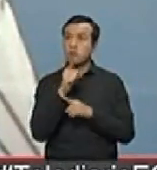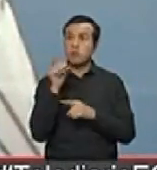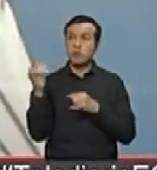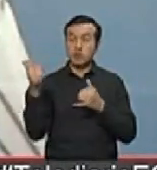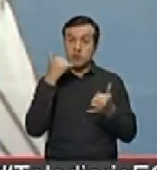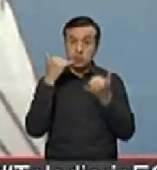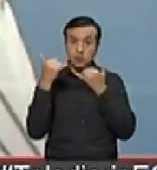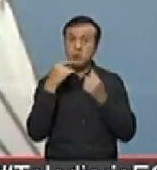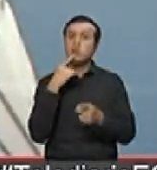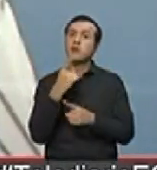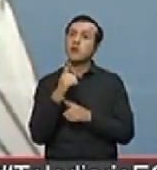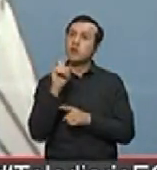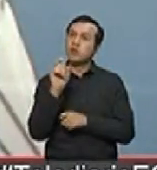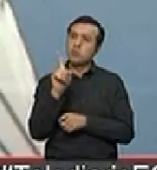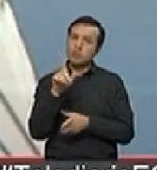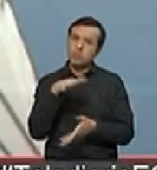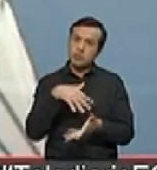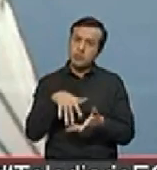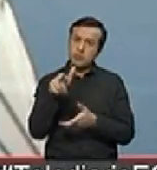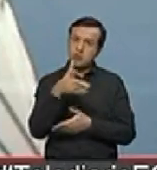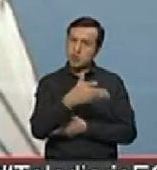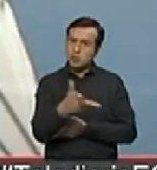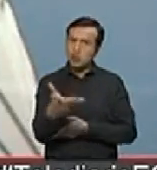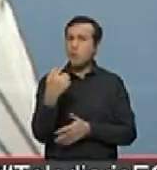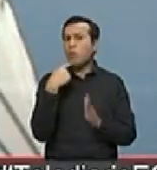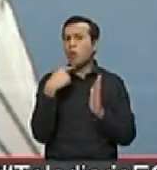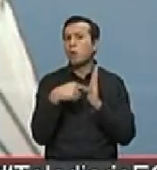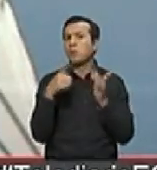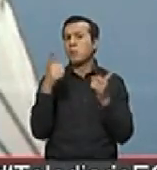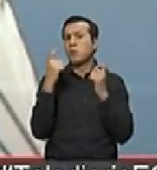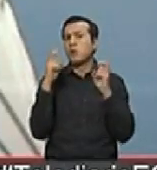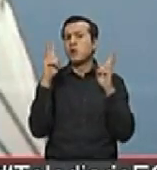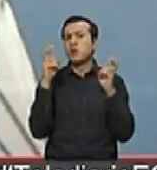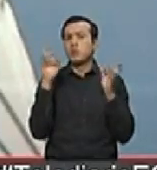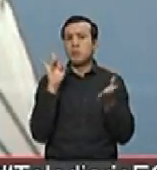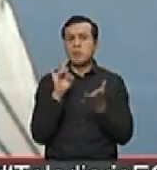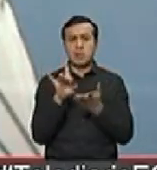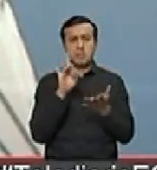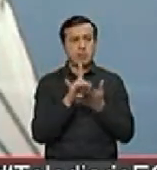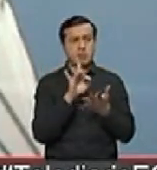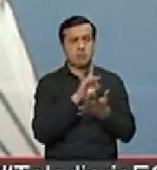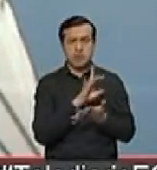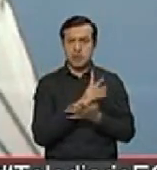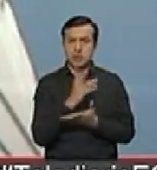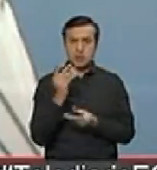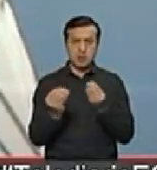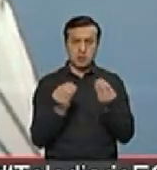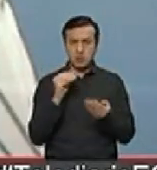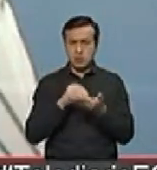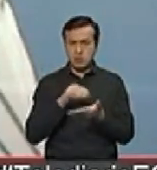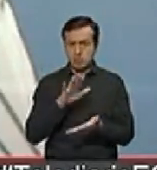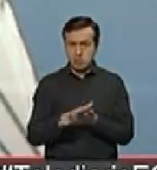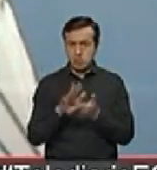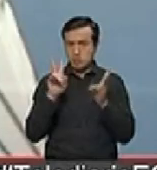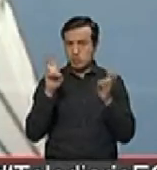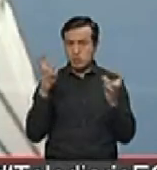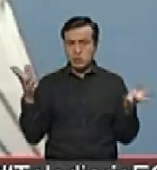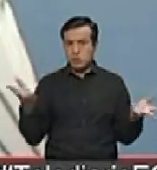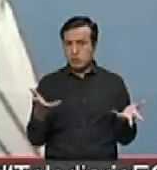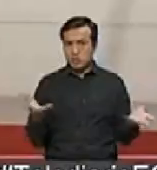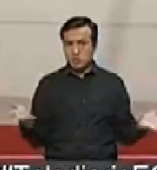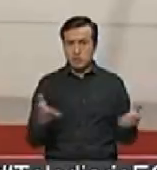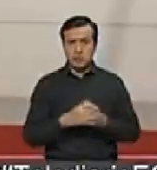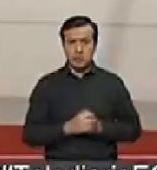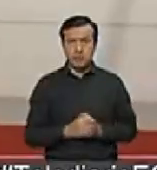llamadas telefónicas y también hay dudas de la ciudadanía. Por ejemplo, nos preguntan acerca del despido intempestivo. ¿Cómo va a quedar el tema del despido